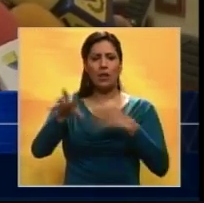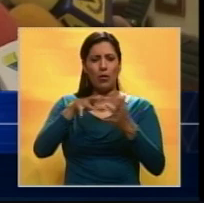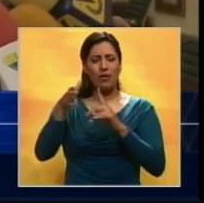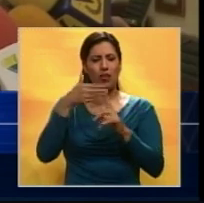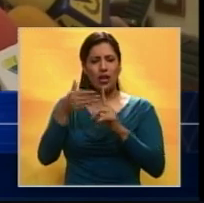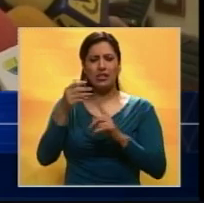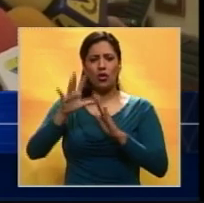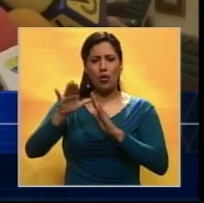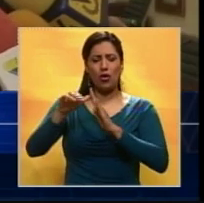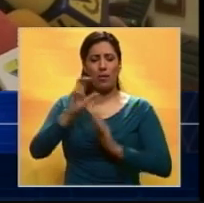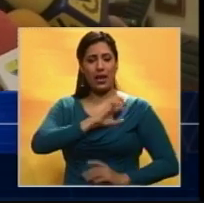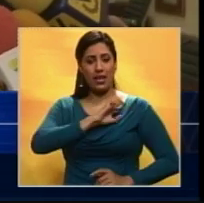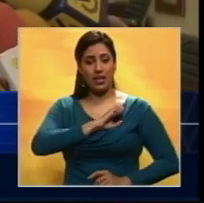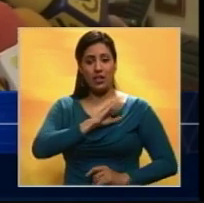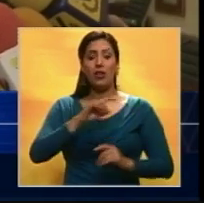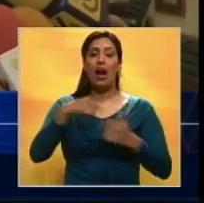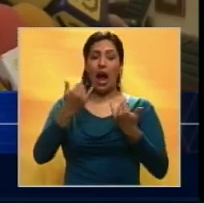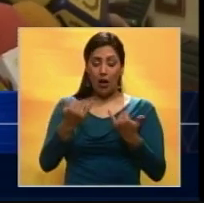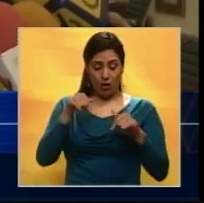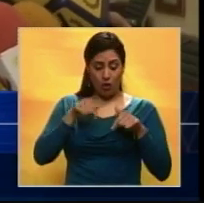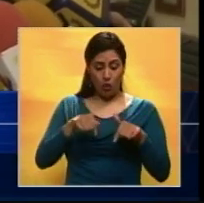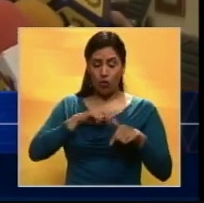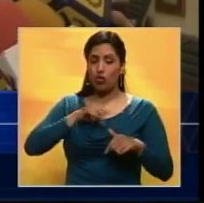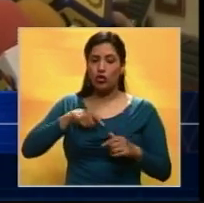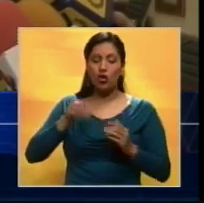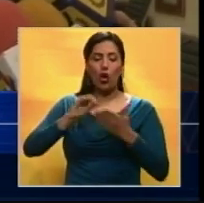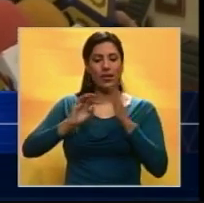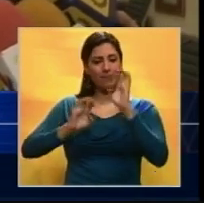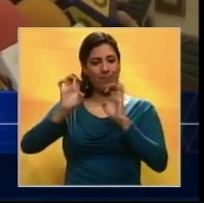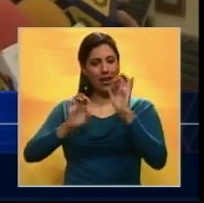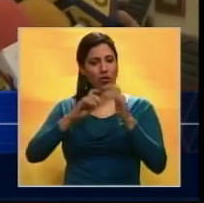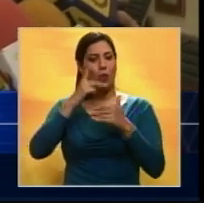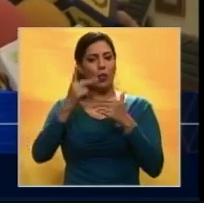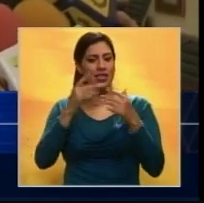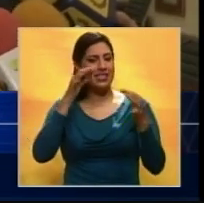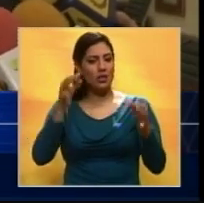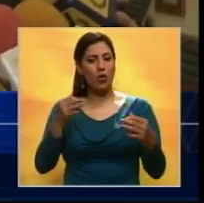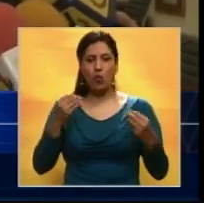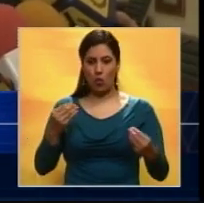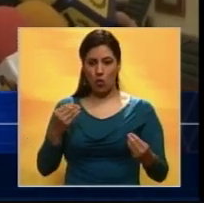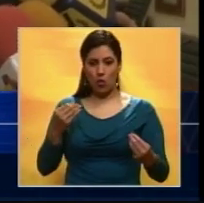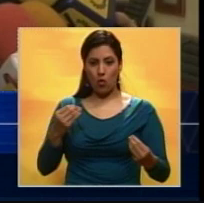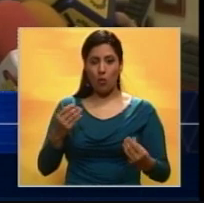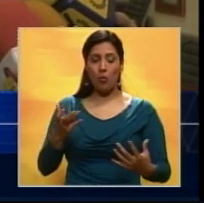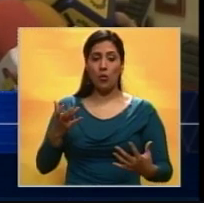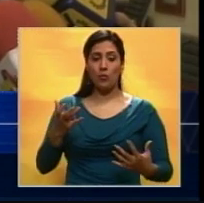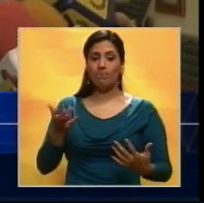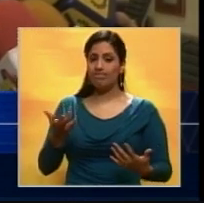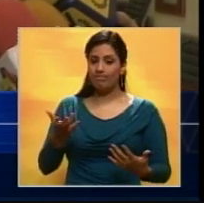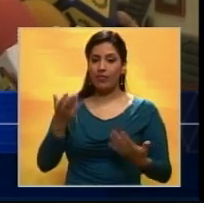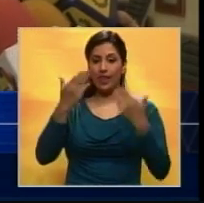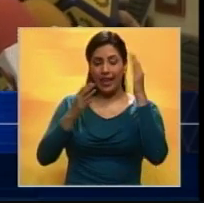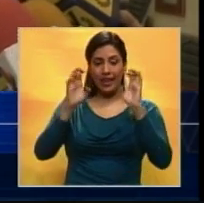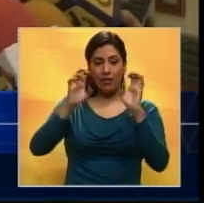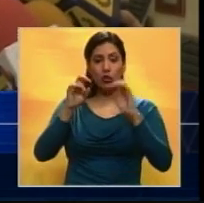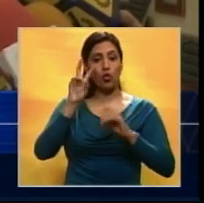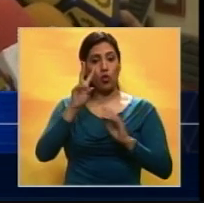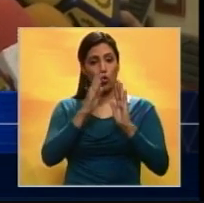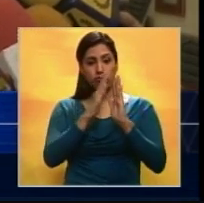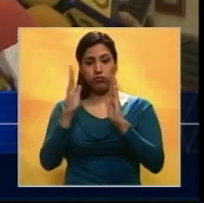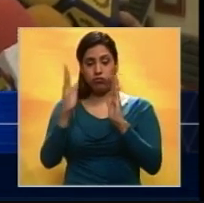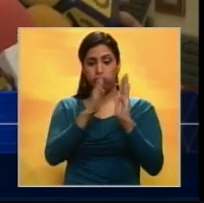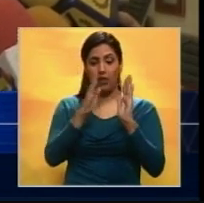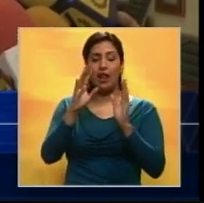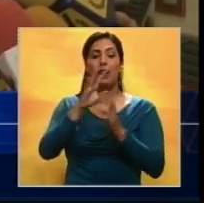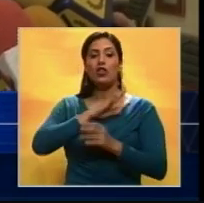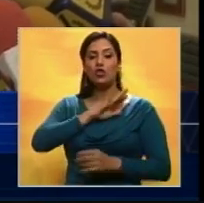Eso ha traído como consecuencia de que hoy hagamos un replanteo de los procesos de seguridad que se estudiaron 2 puntos